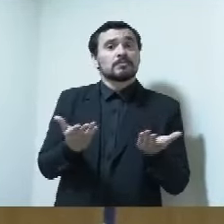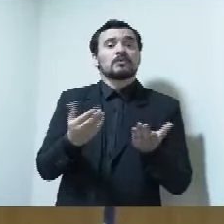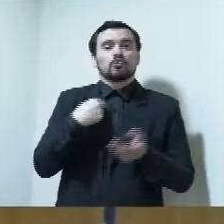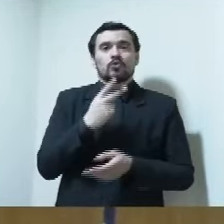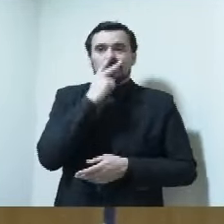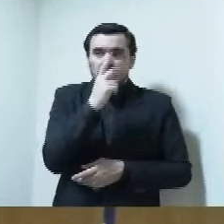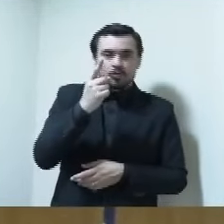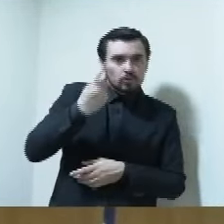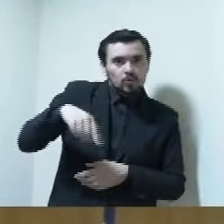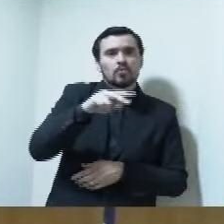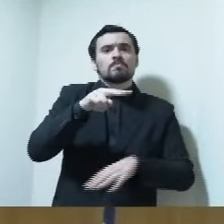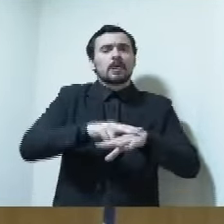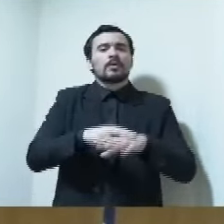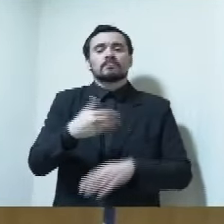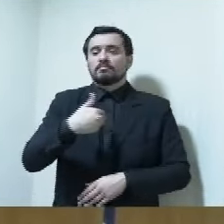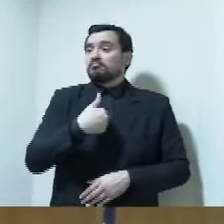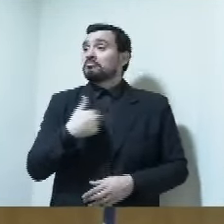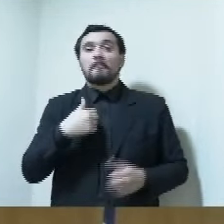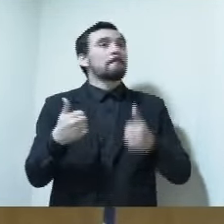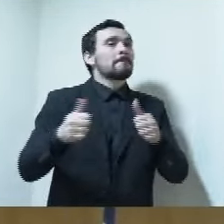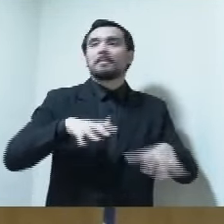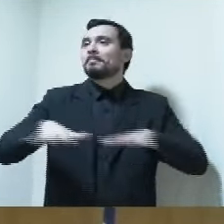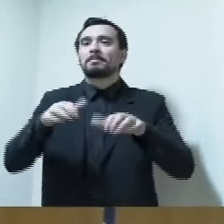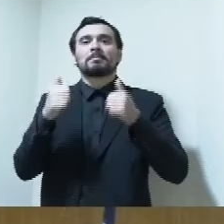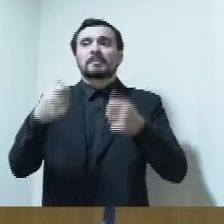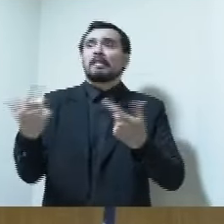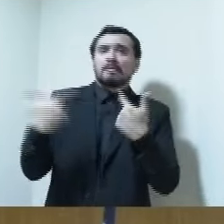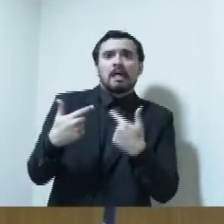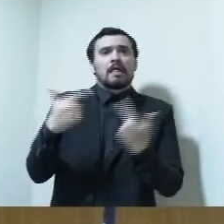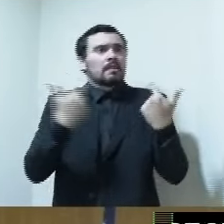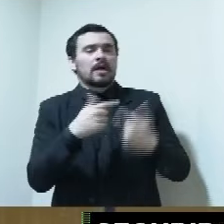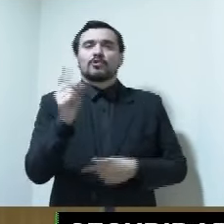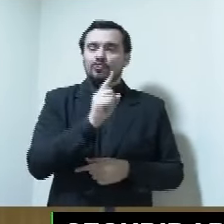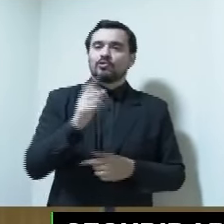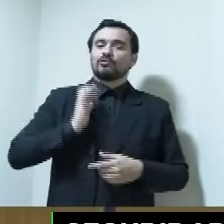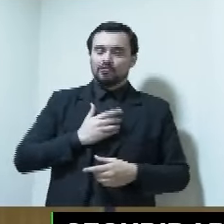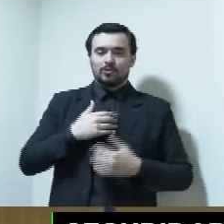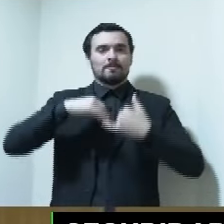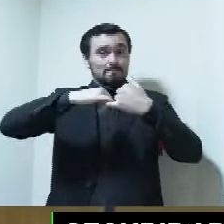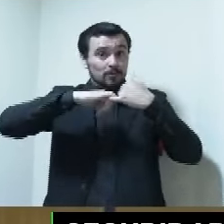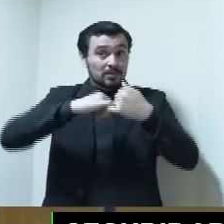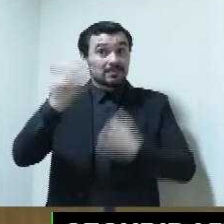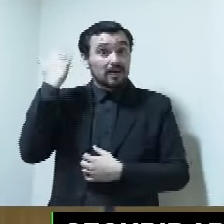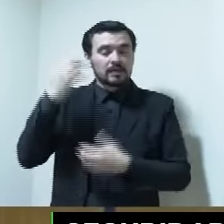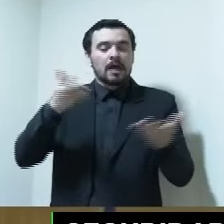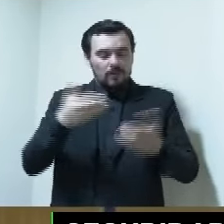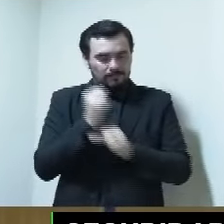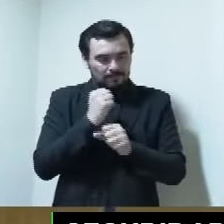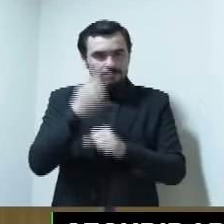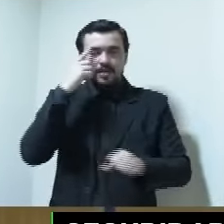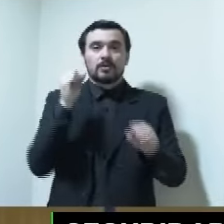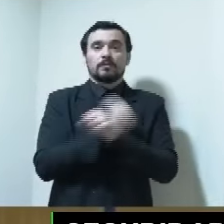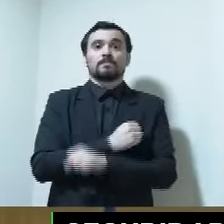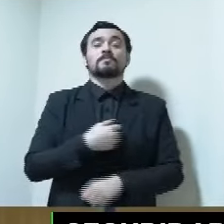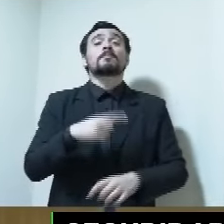que los paraguayos se sientan seguros en nuestro país. Esta es nuestra promesa de campaña y estamos trabajando para lograrlo. Lo primero